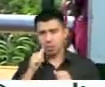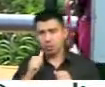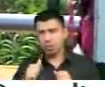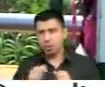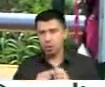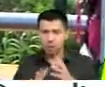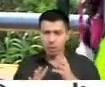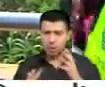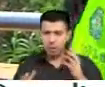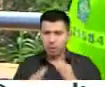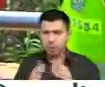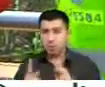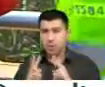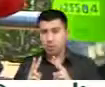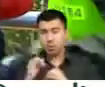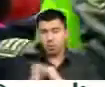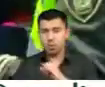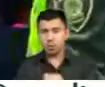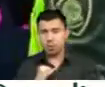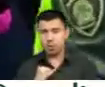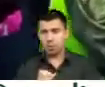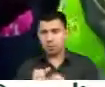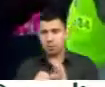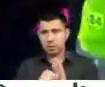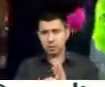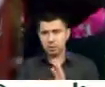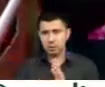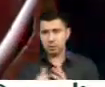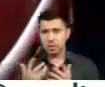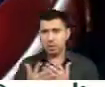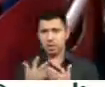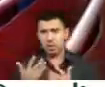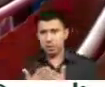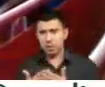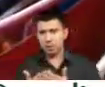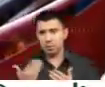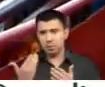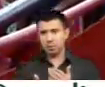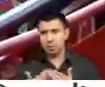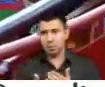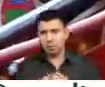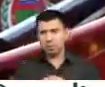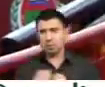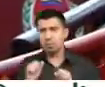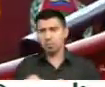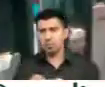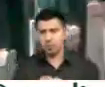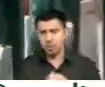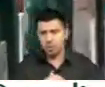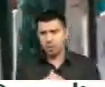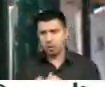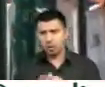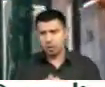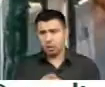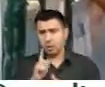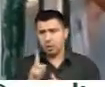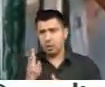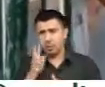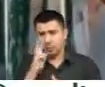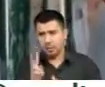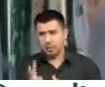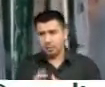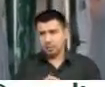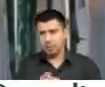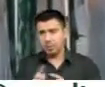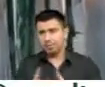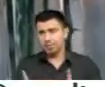aquí sobre el puente internacional. Con cédula en mano, con su documentación, podrían entrar hacia Venezuela y llegar, por supuesto, a sus destinos. El inconformismo,